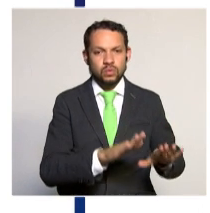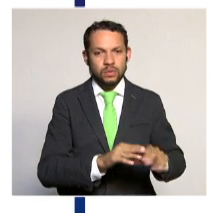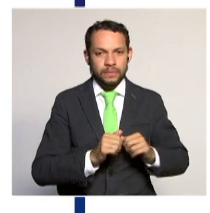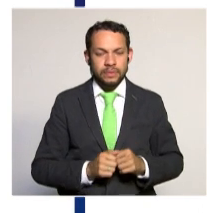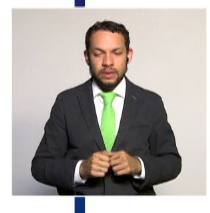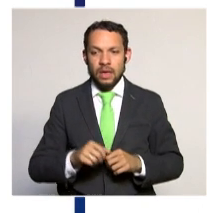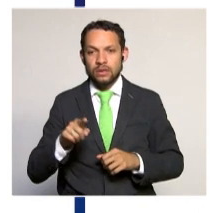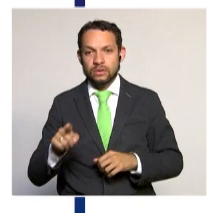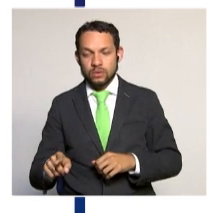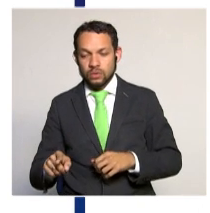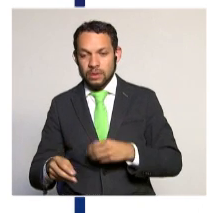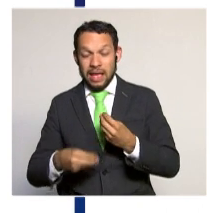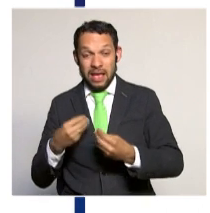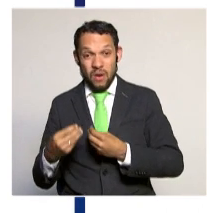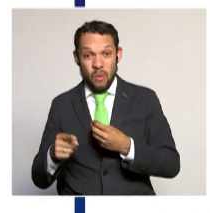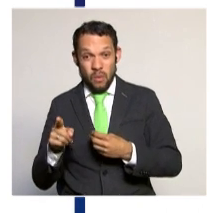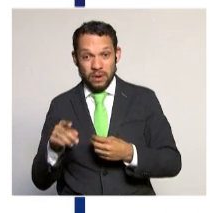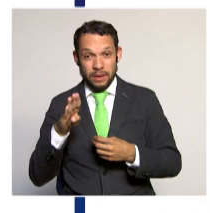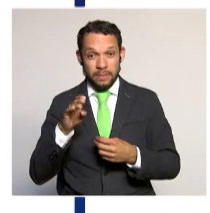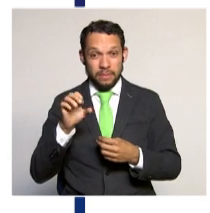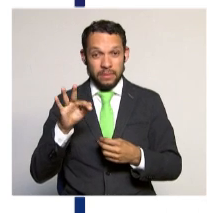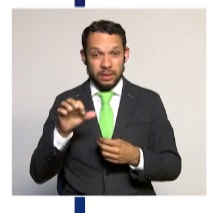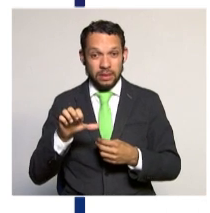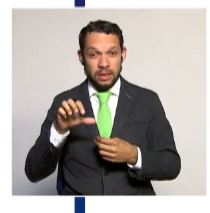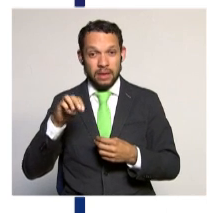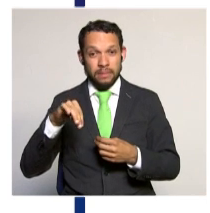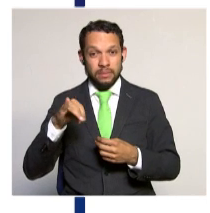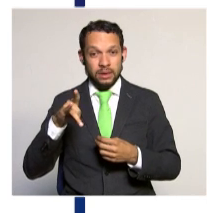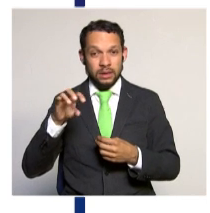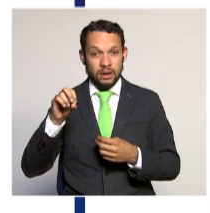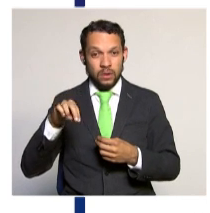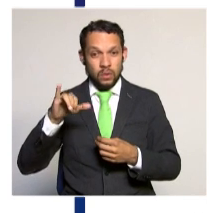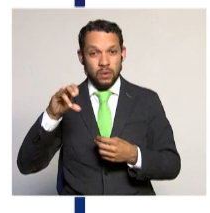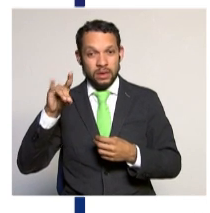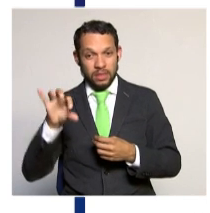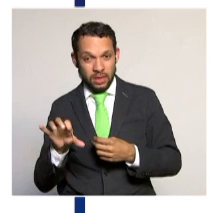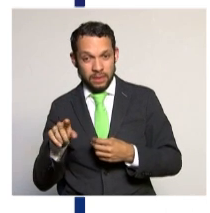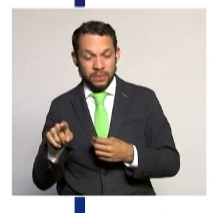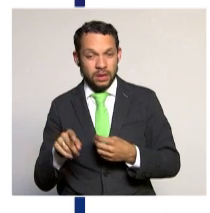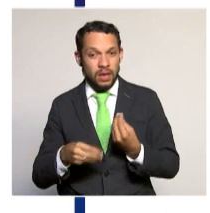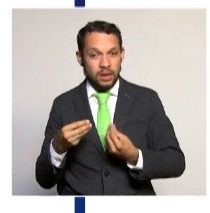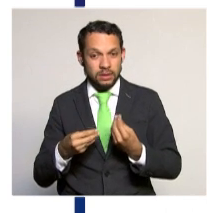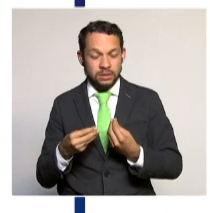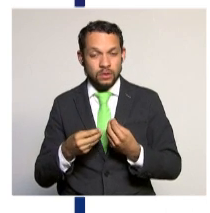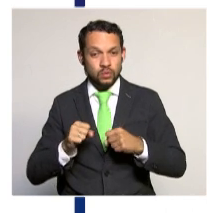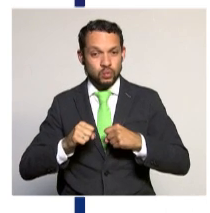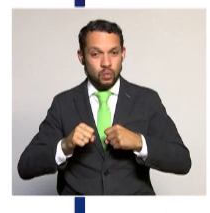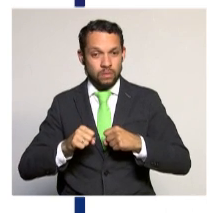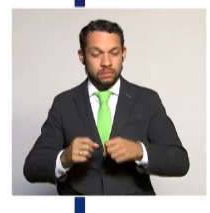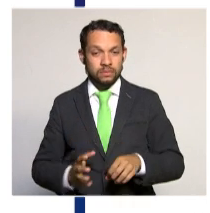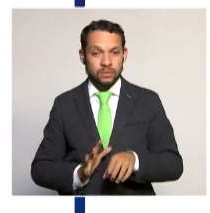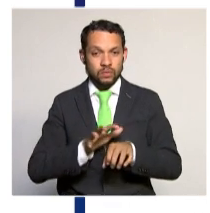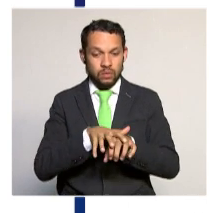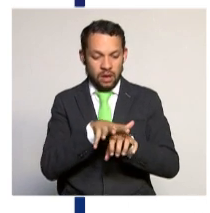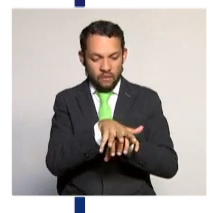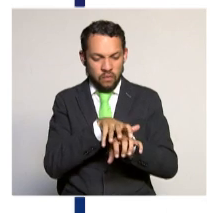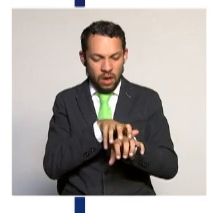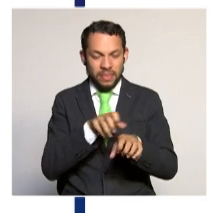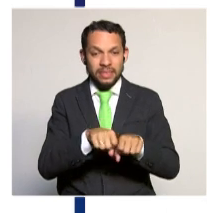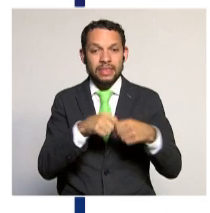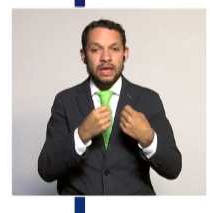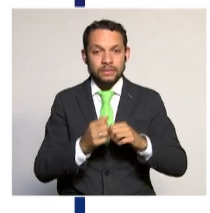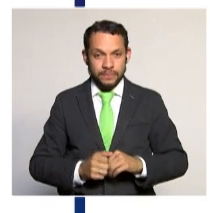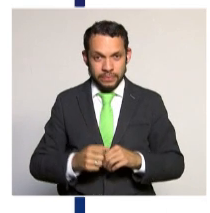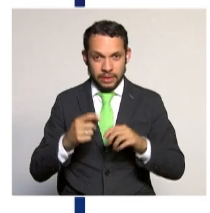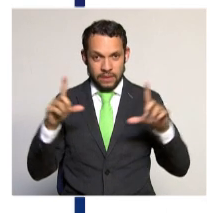el beta-amiloide. El beta-amiloide es una enfermedad, es una proteína que se afecta. Para tener una idea